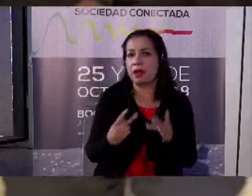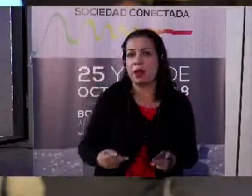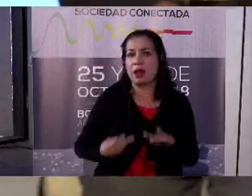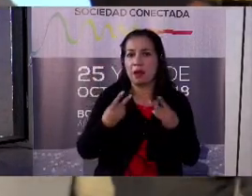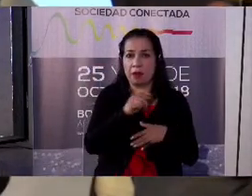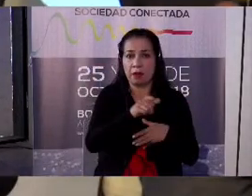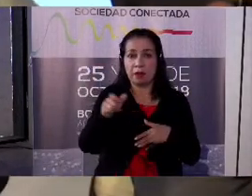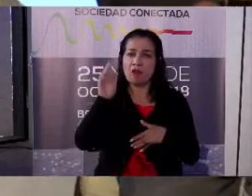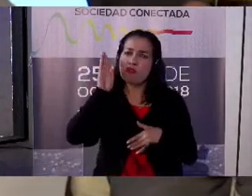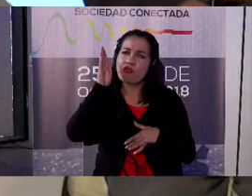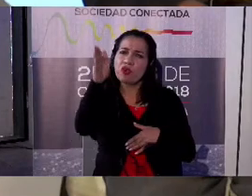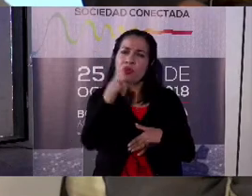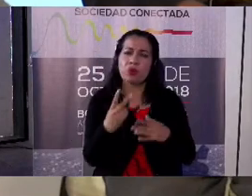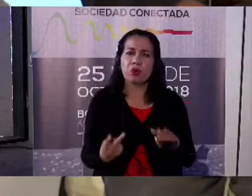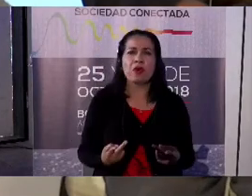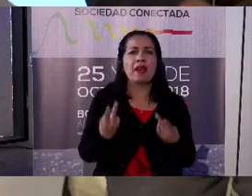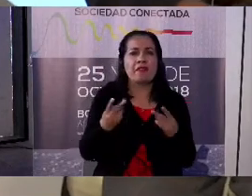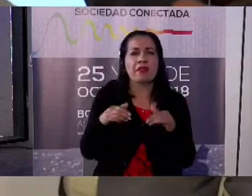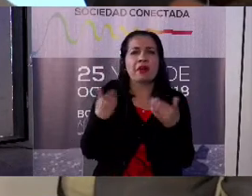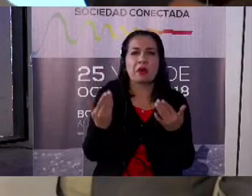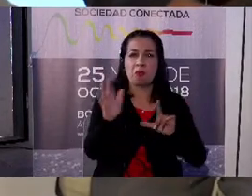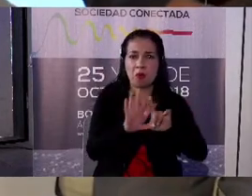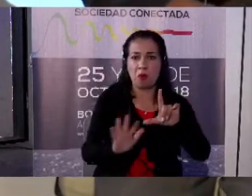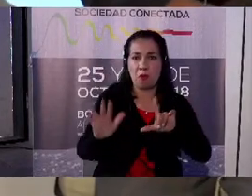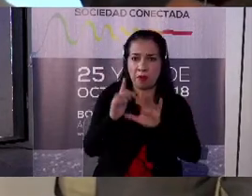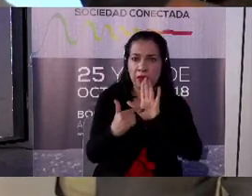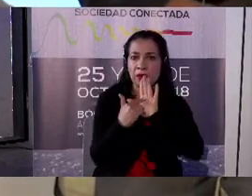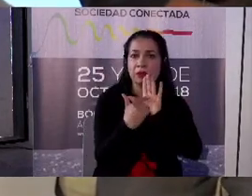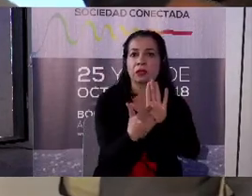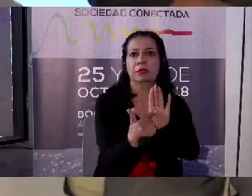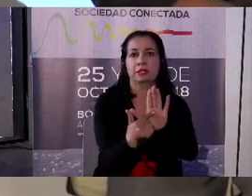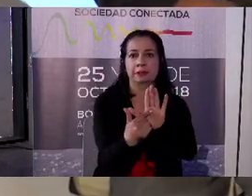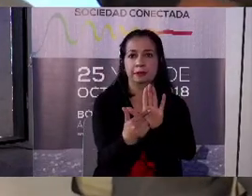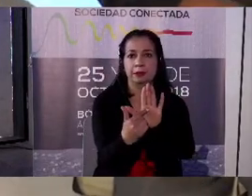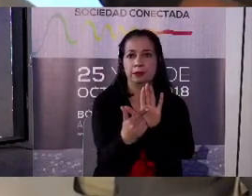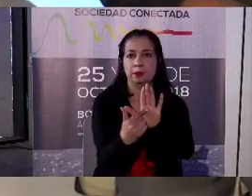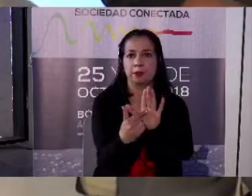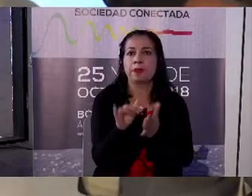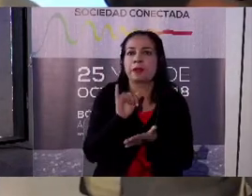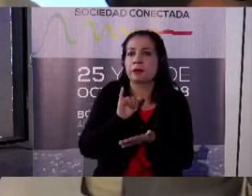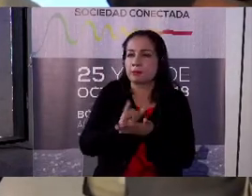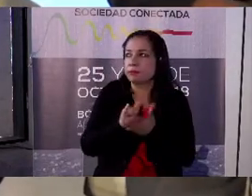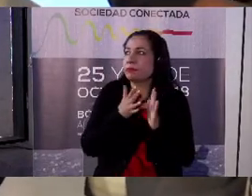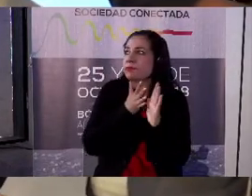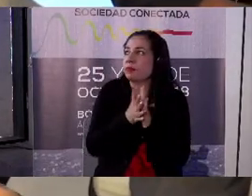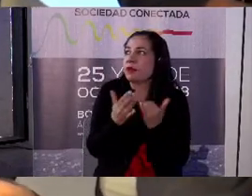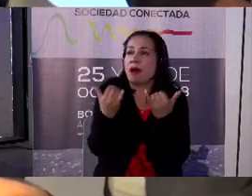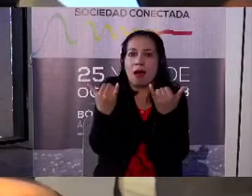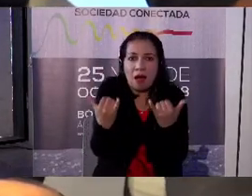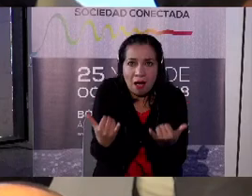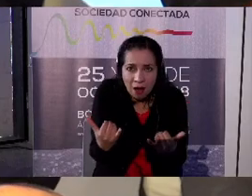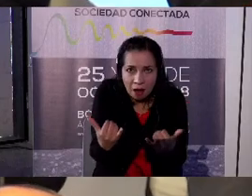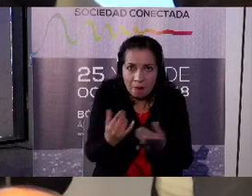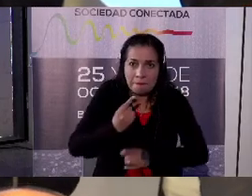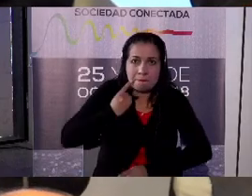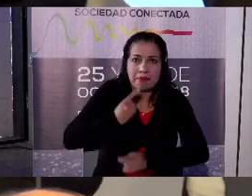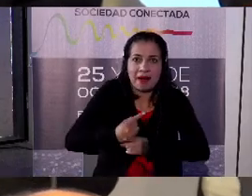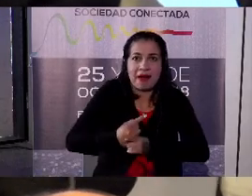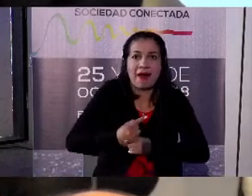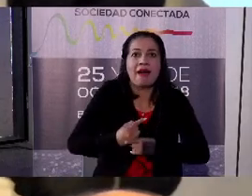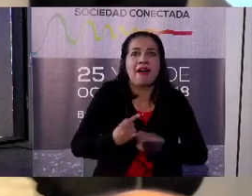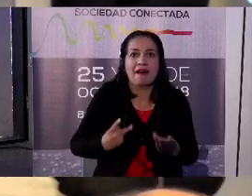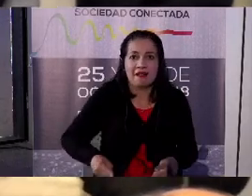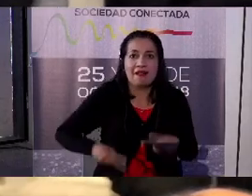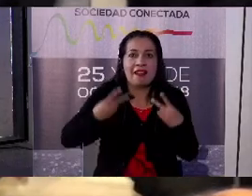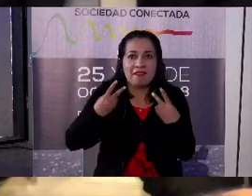en el futuro acá están hablando de justamente lo que tenemos hoy en día en nuestras vidas